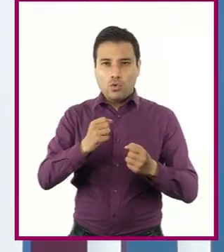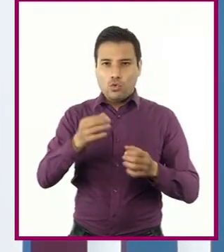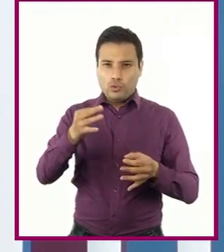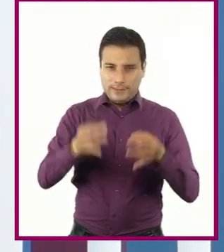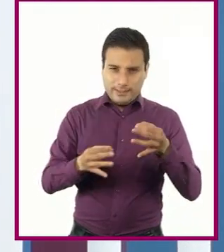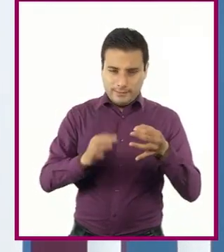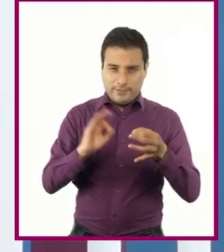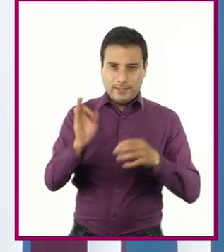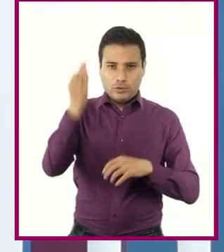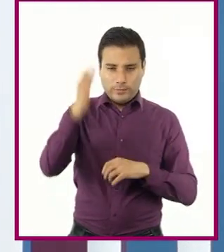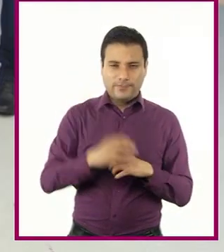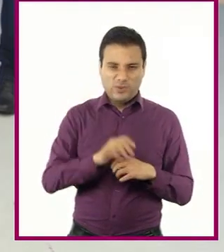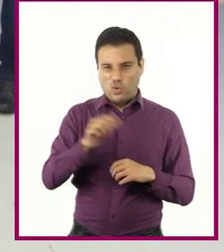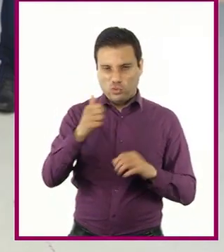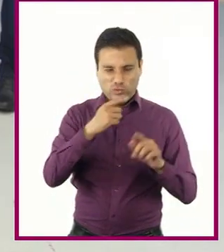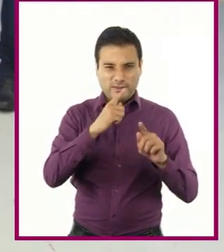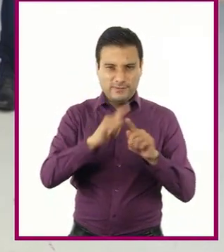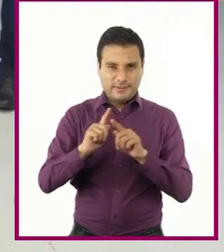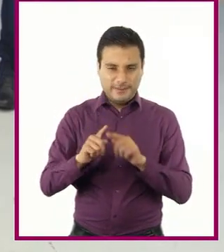juzgados de circuito.